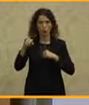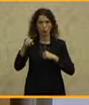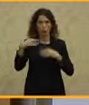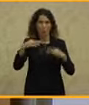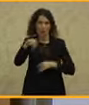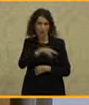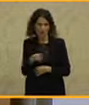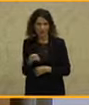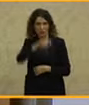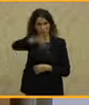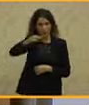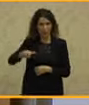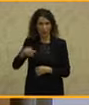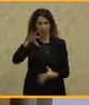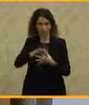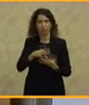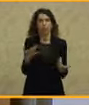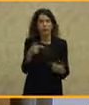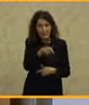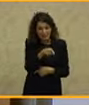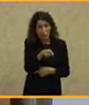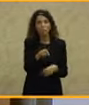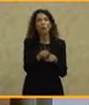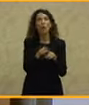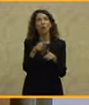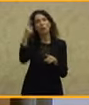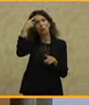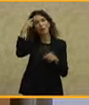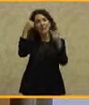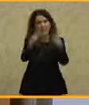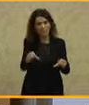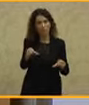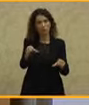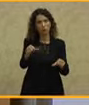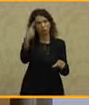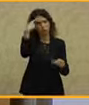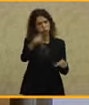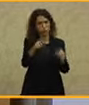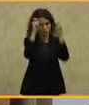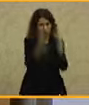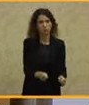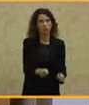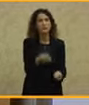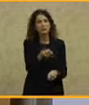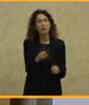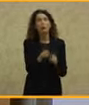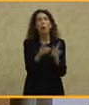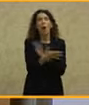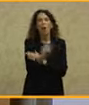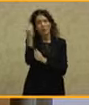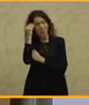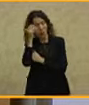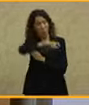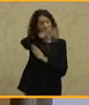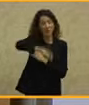normal a las personas. Y eso es parte del estigma. Ese es parte del estigma, es el no considerar